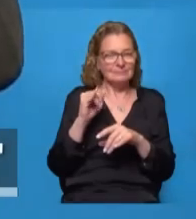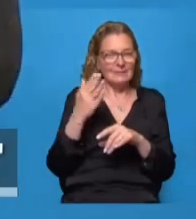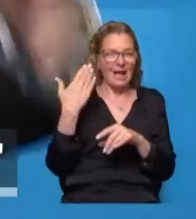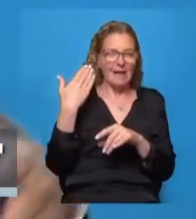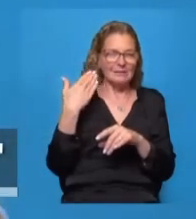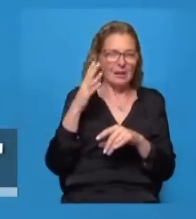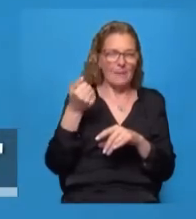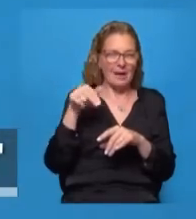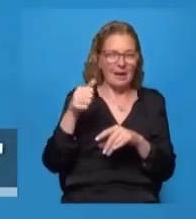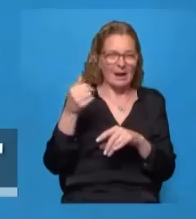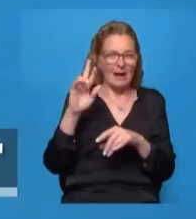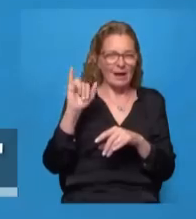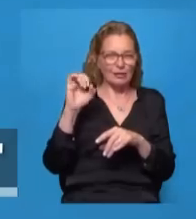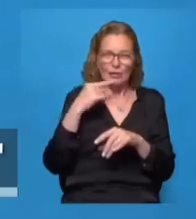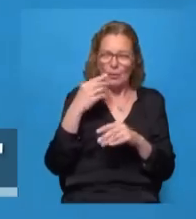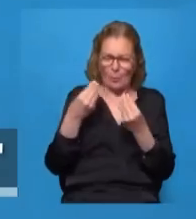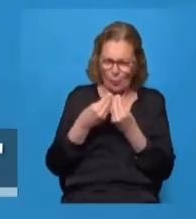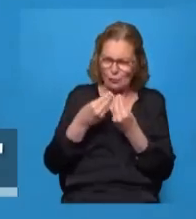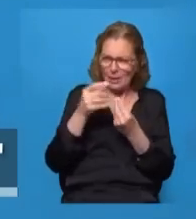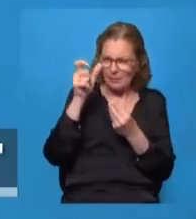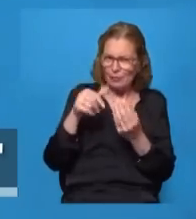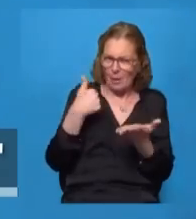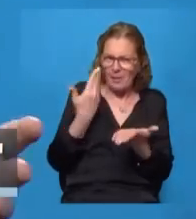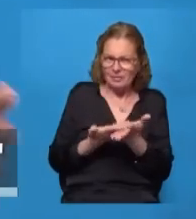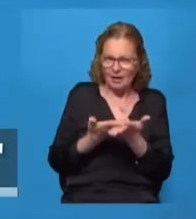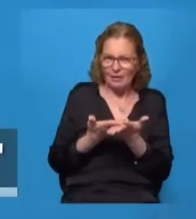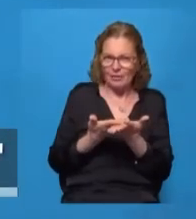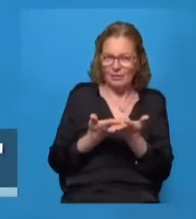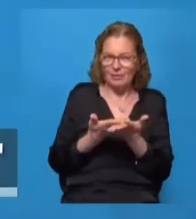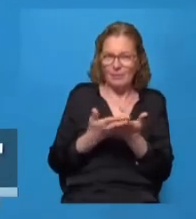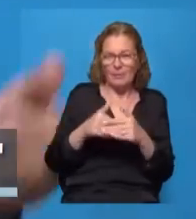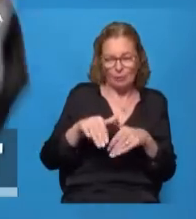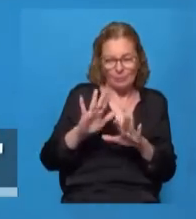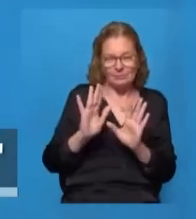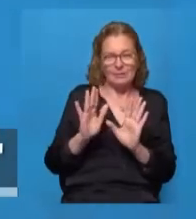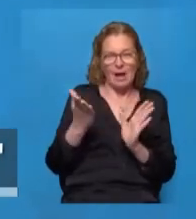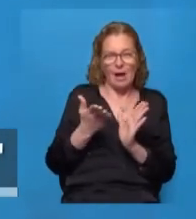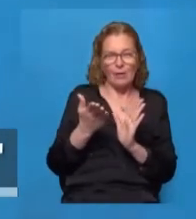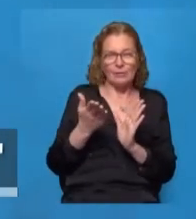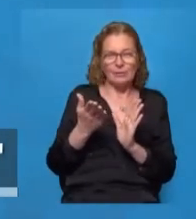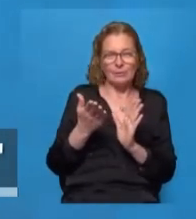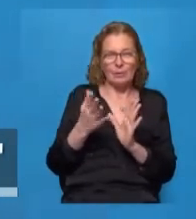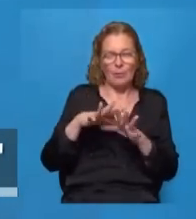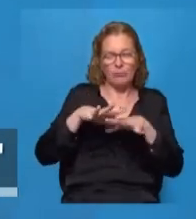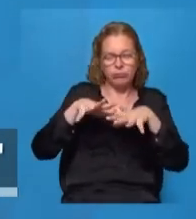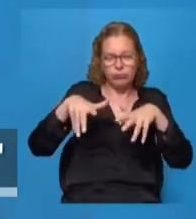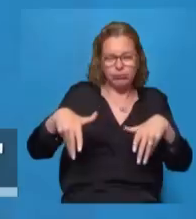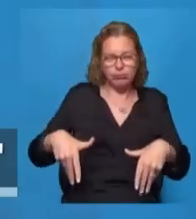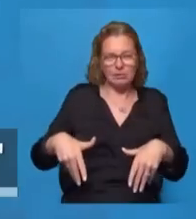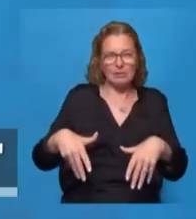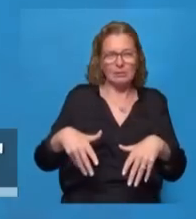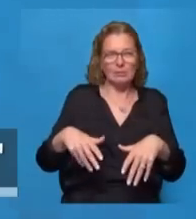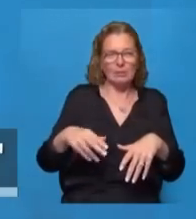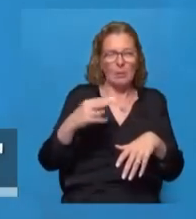advertido con anticipación muchas voces lo plantearon pasó ahora tenemos un derrame que estropeó